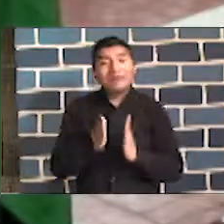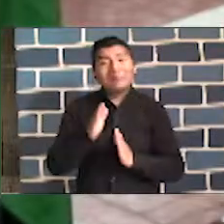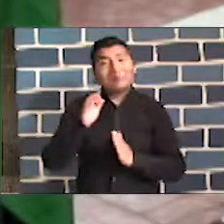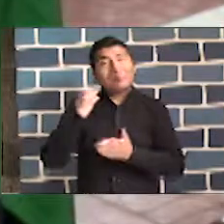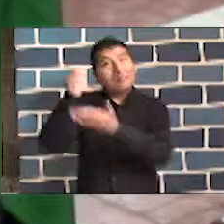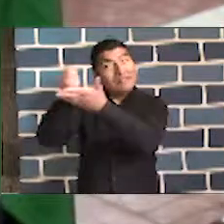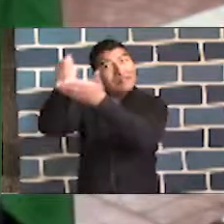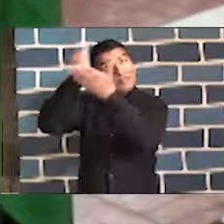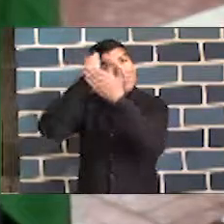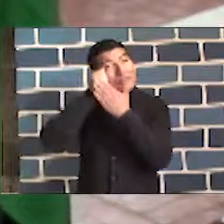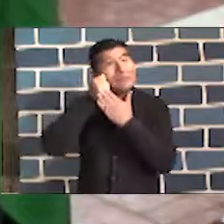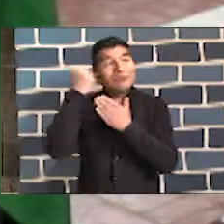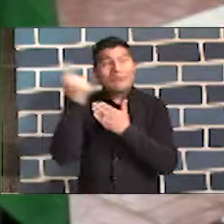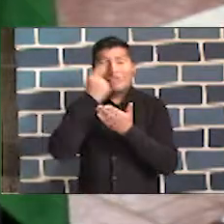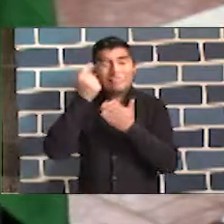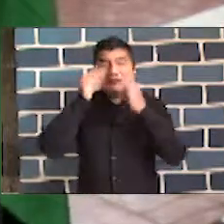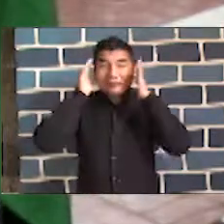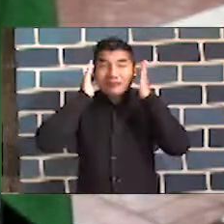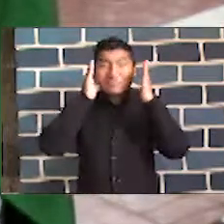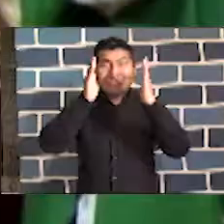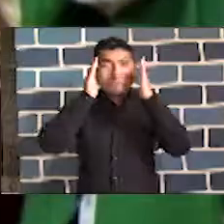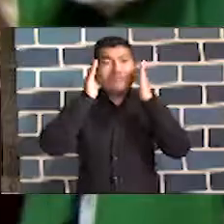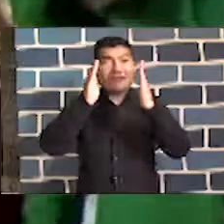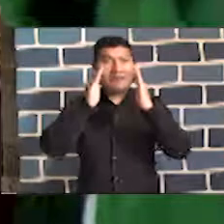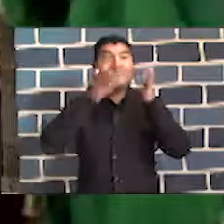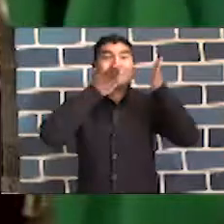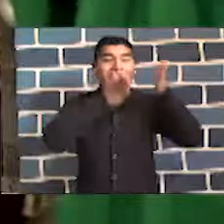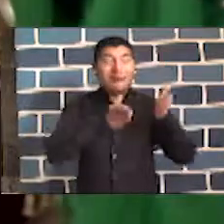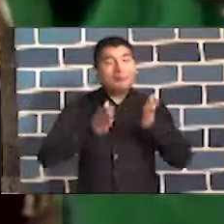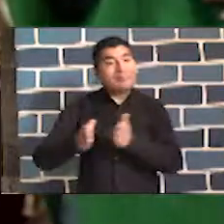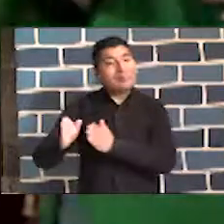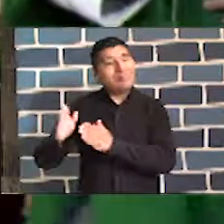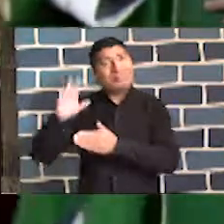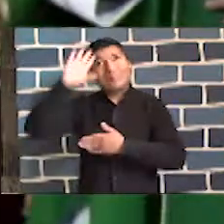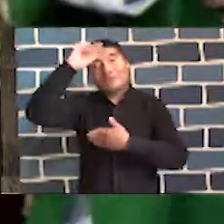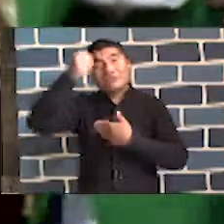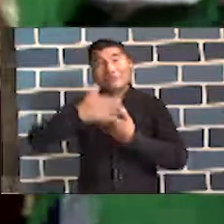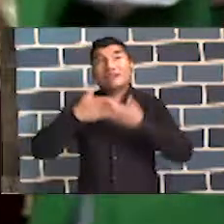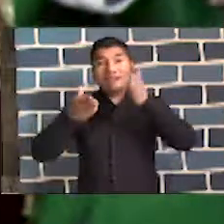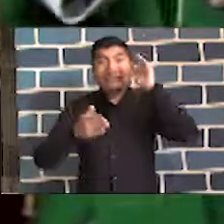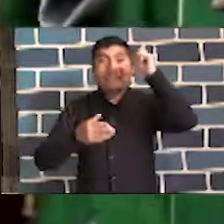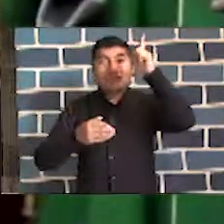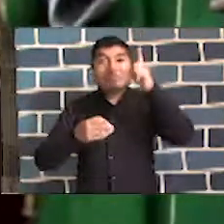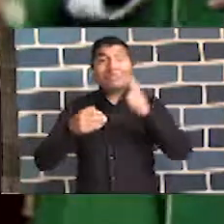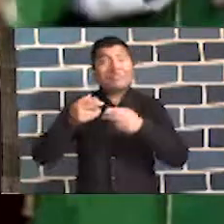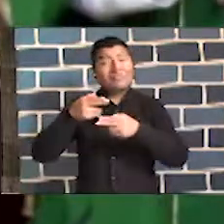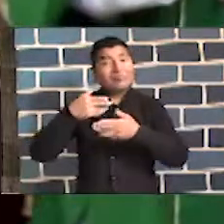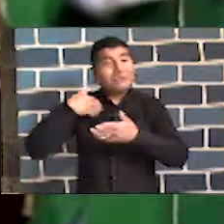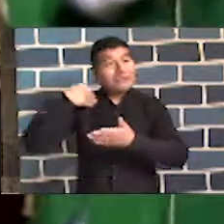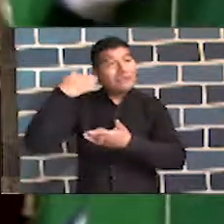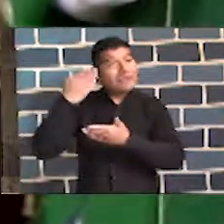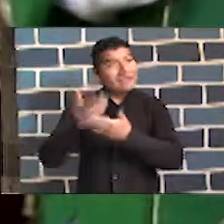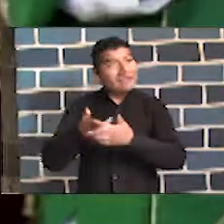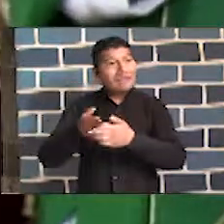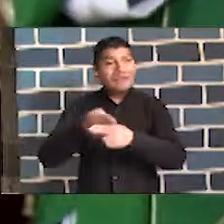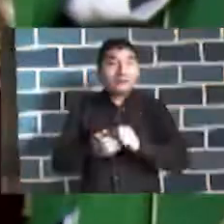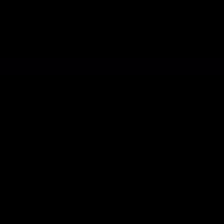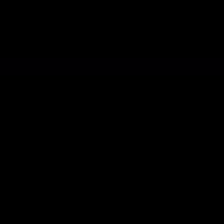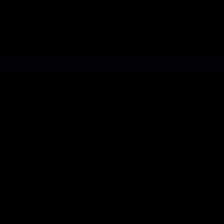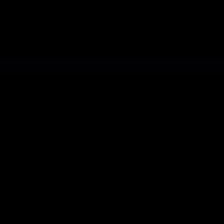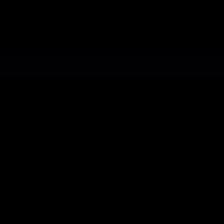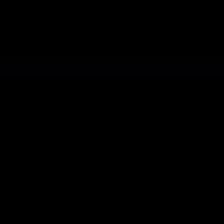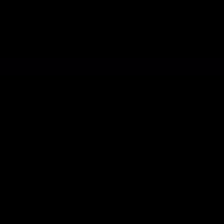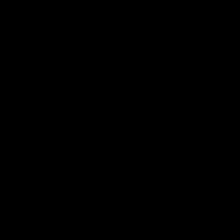a estar siempre vigilantes, a estar preparados, porque el Hijo del Hombre llegará a la hora menos pensada.